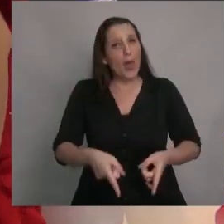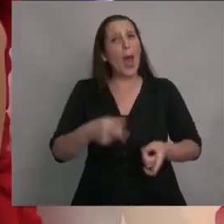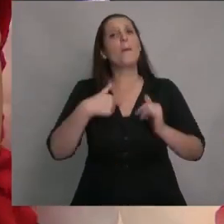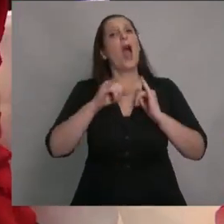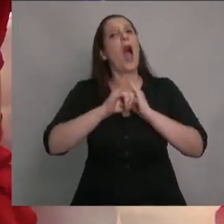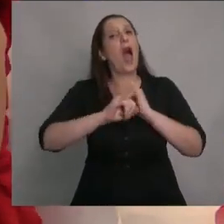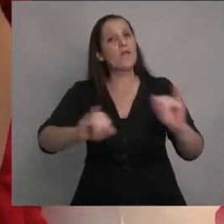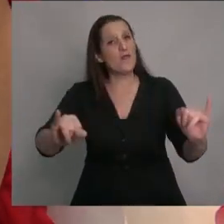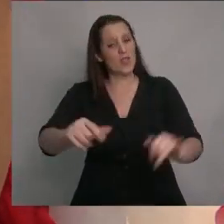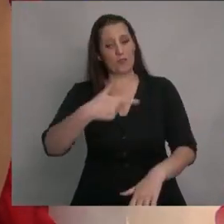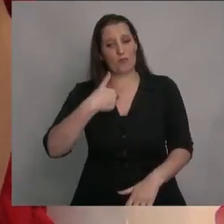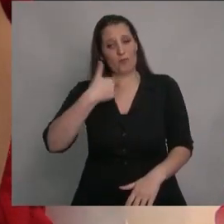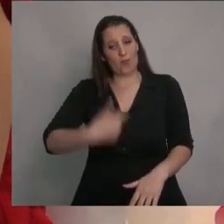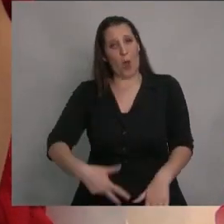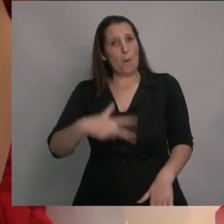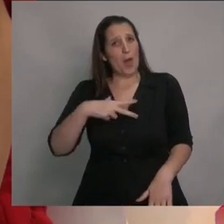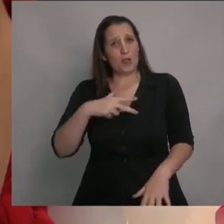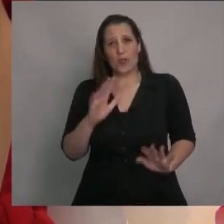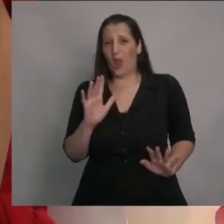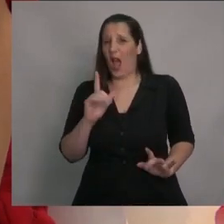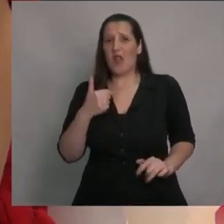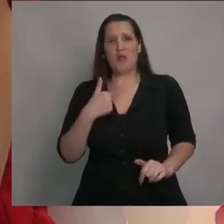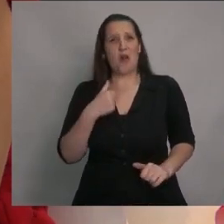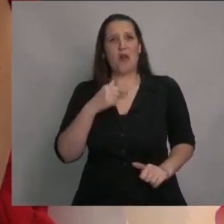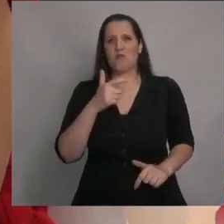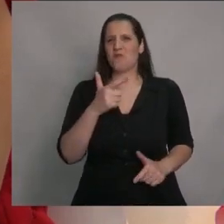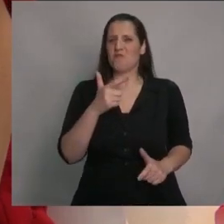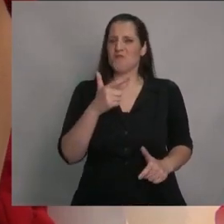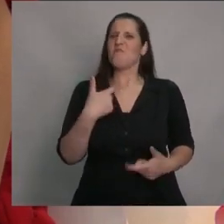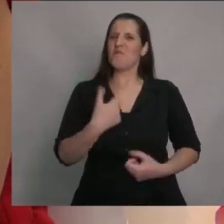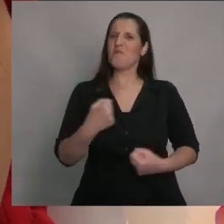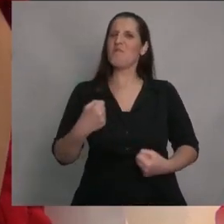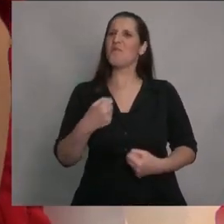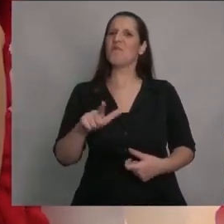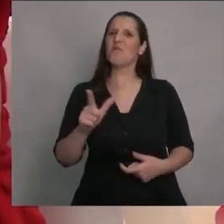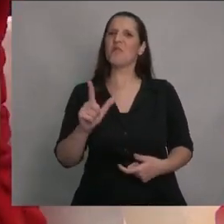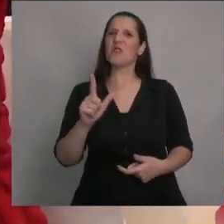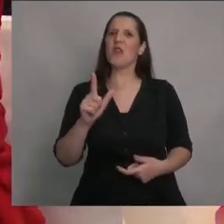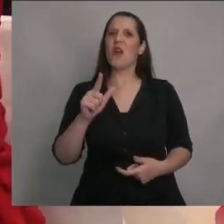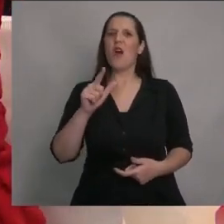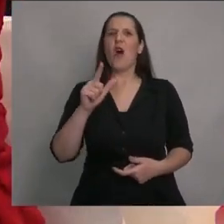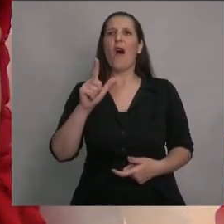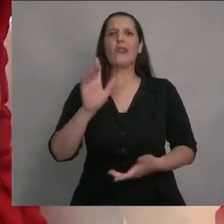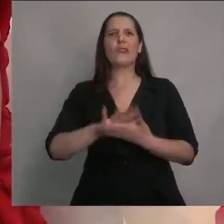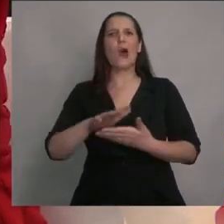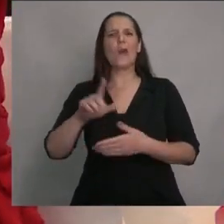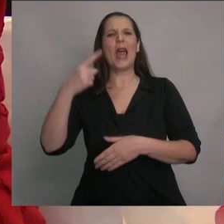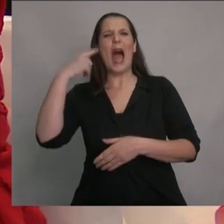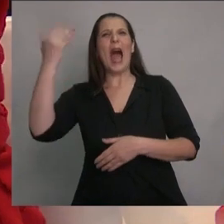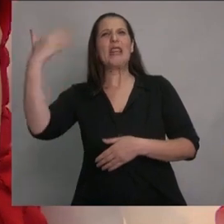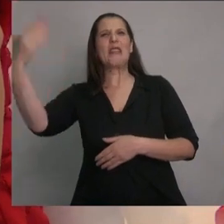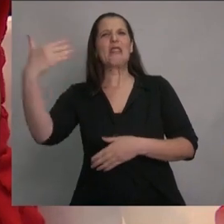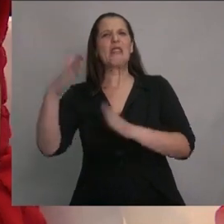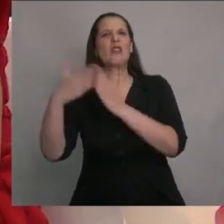que personalmente no tengo ningún pudor en adherir a la teoría del complot. Sí